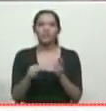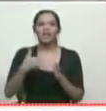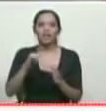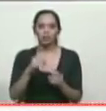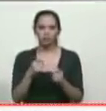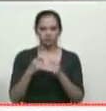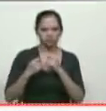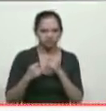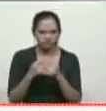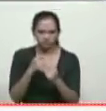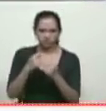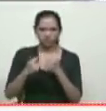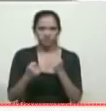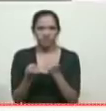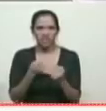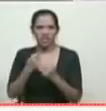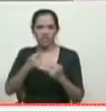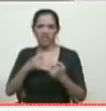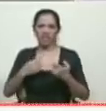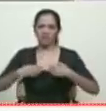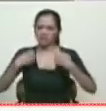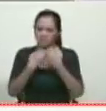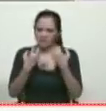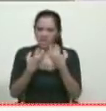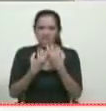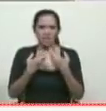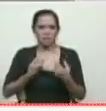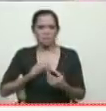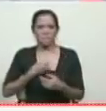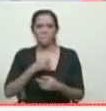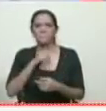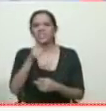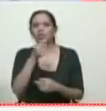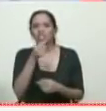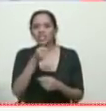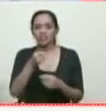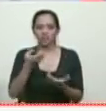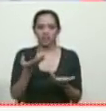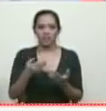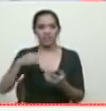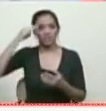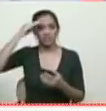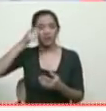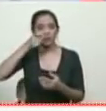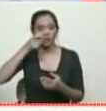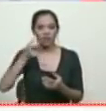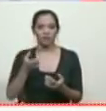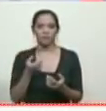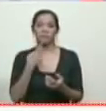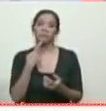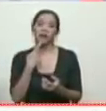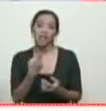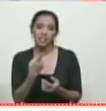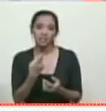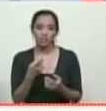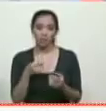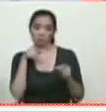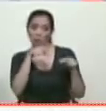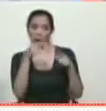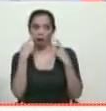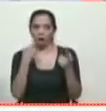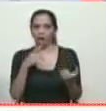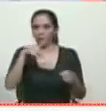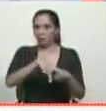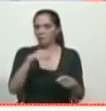entre periodistas y fuerzas de seguridad para decir que hay represión a los periodistas. Se busca una escena donde haya violencia en la